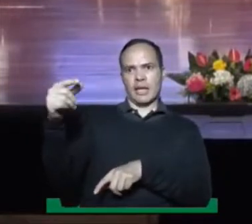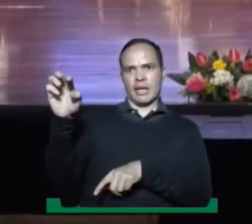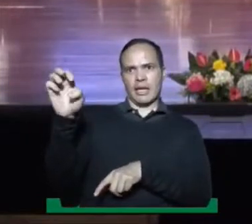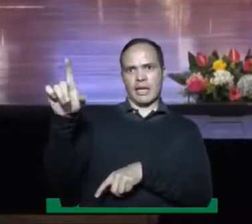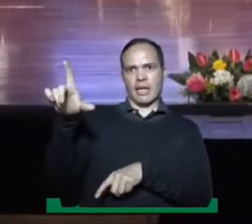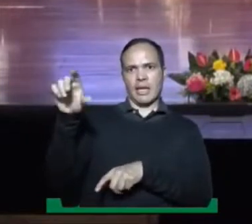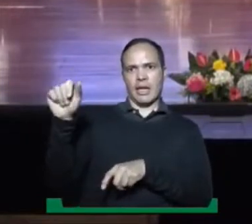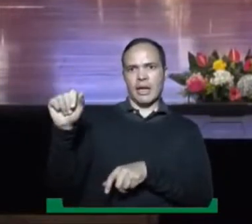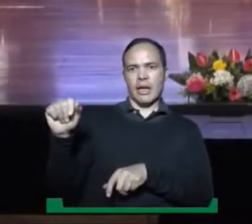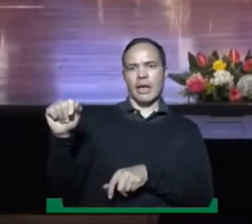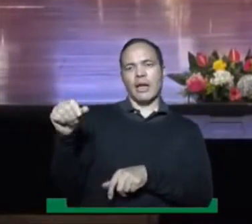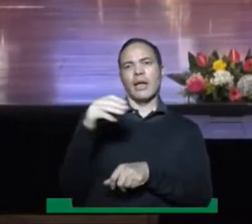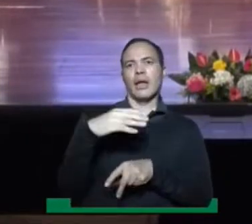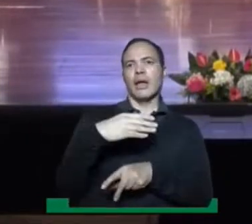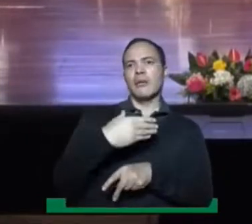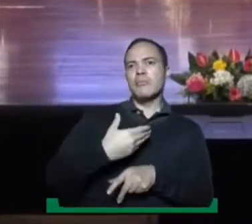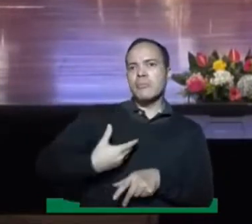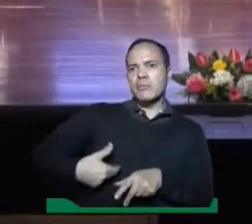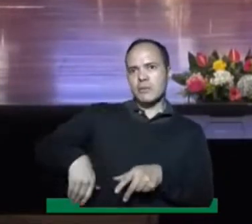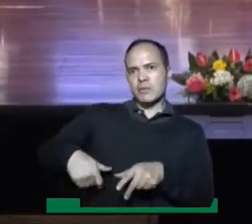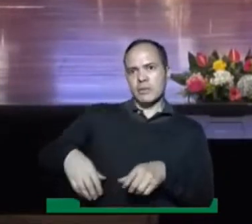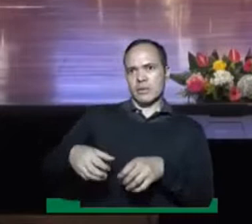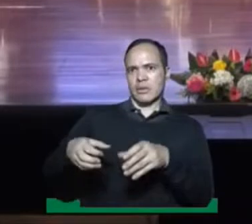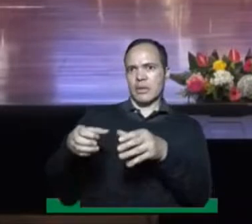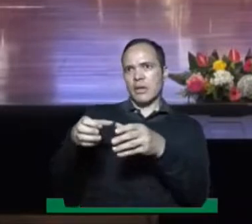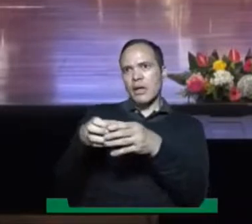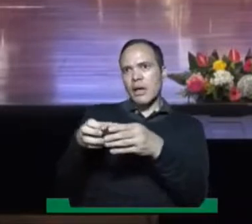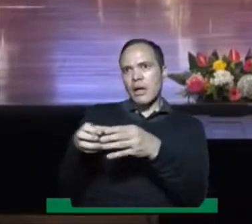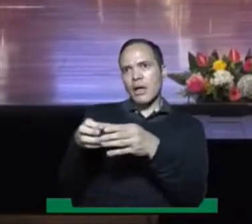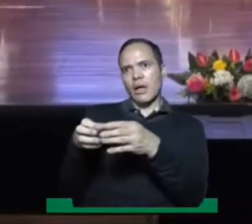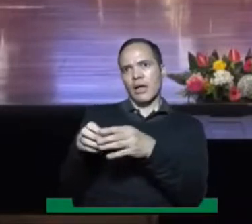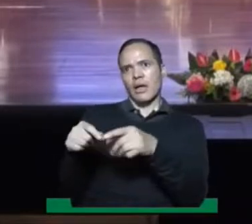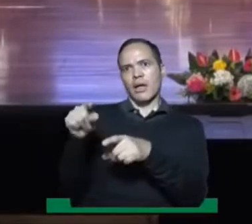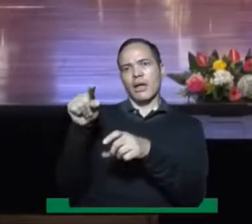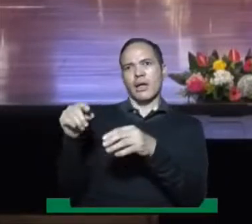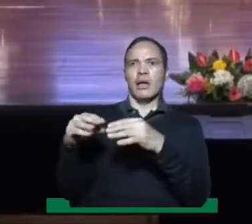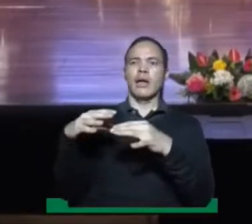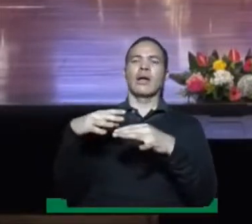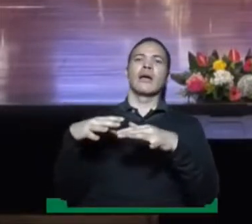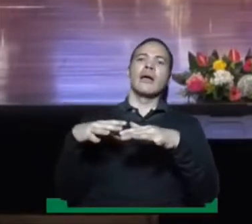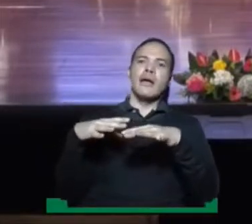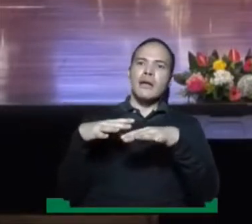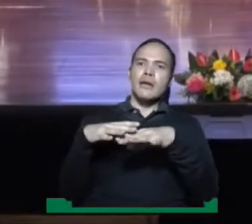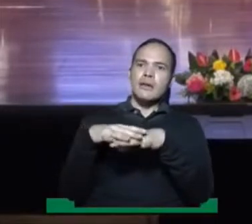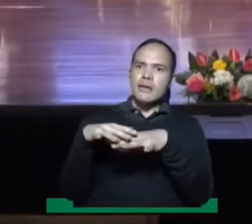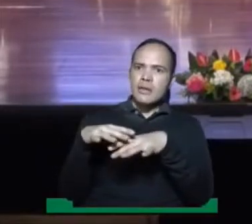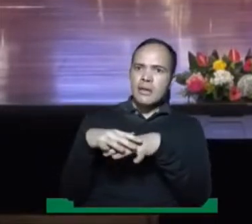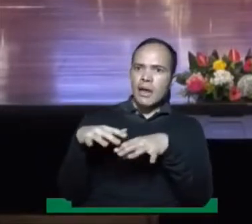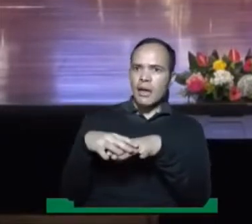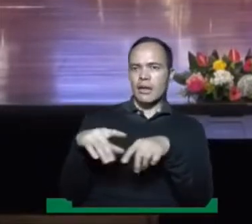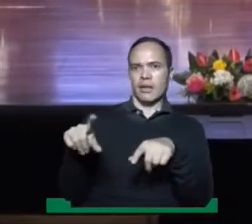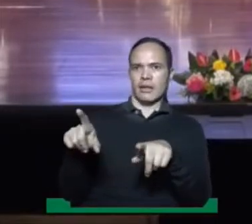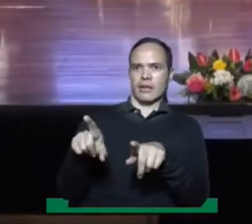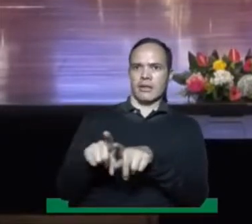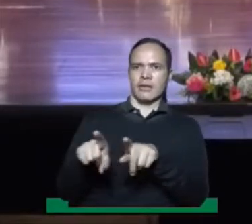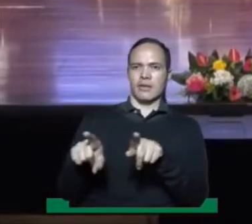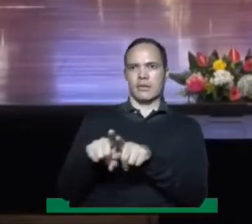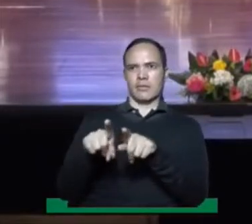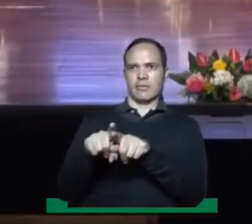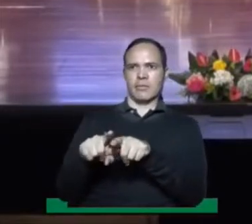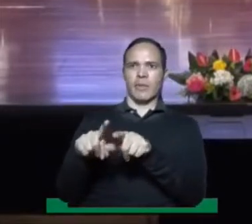ser el presidente de la red turística de santa elena y empresario independiente y